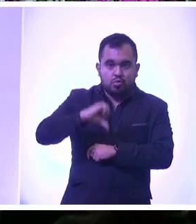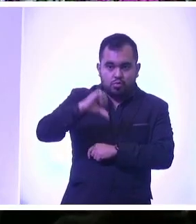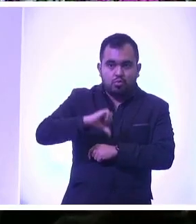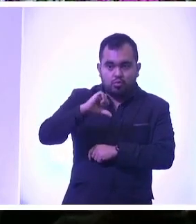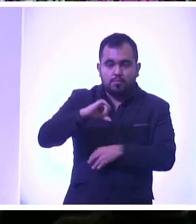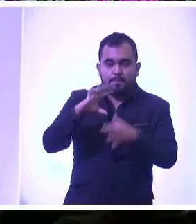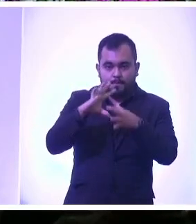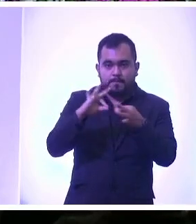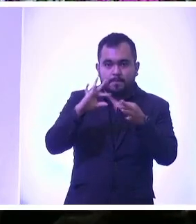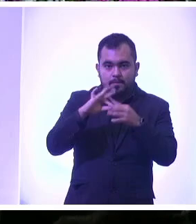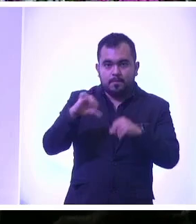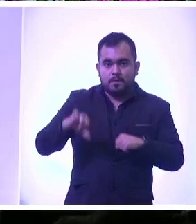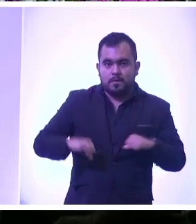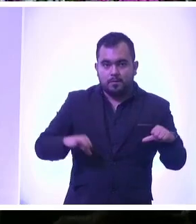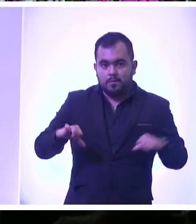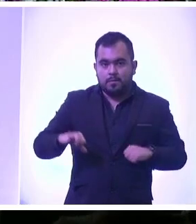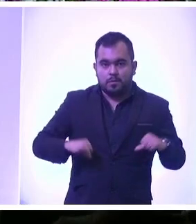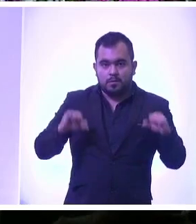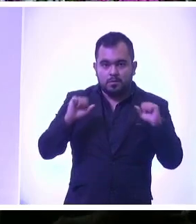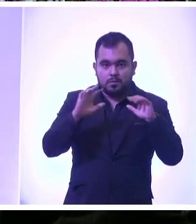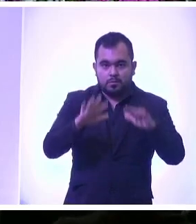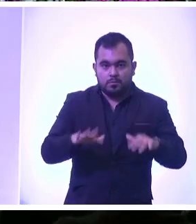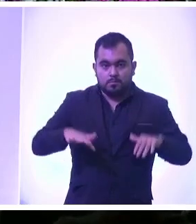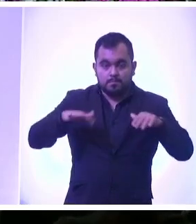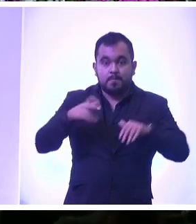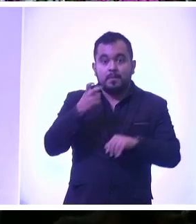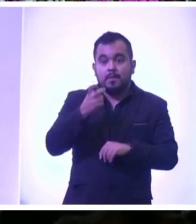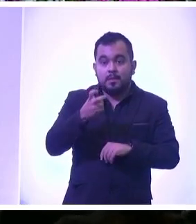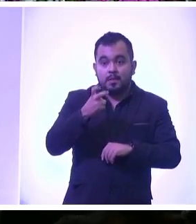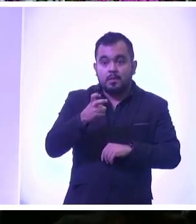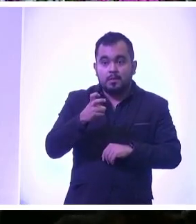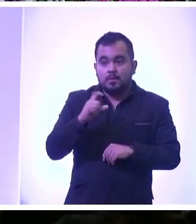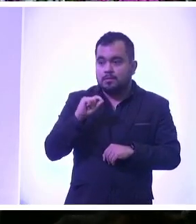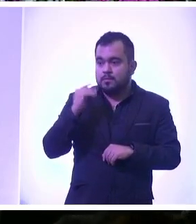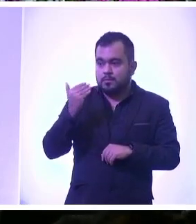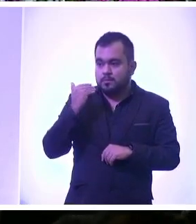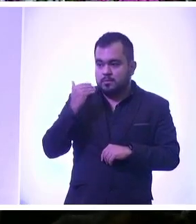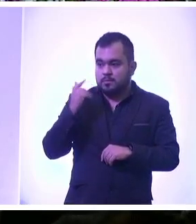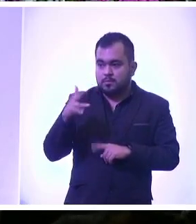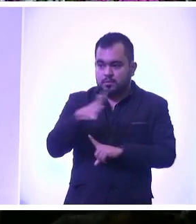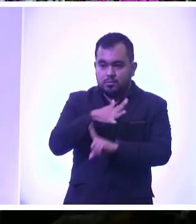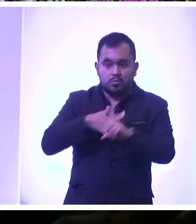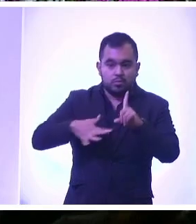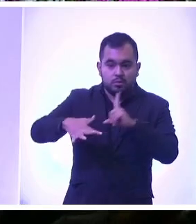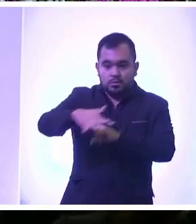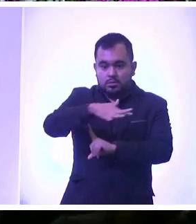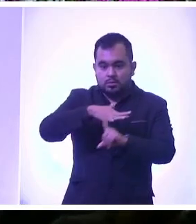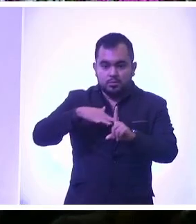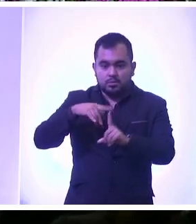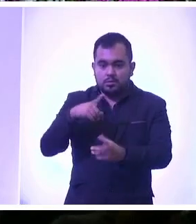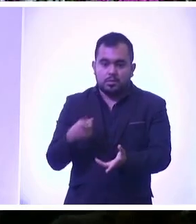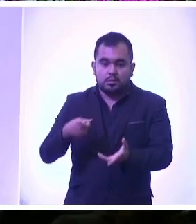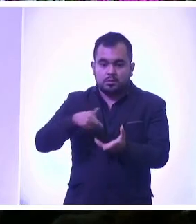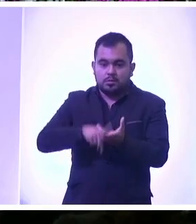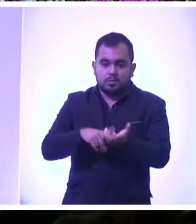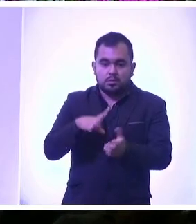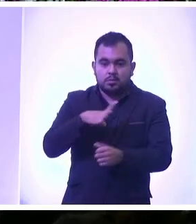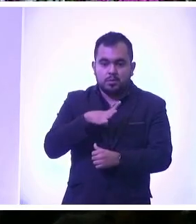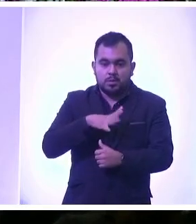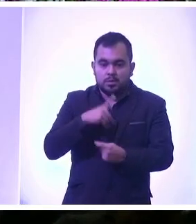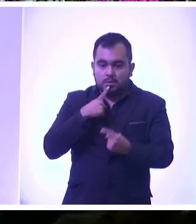este evento y justamente acabamos de generar el contexto en el cual está precisamente el